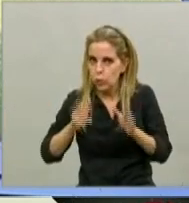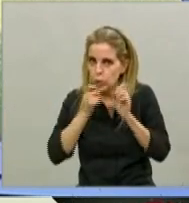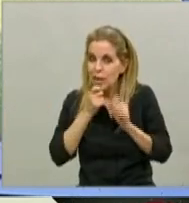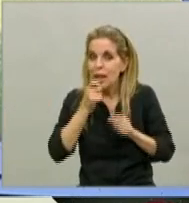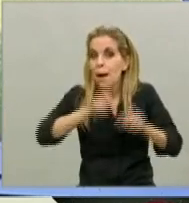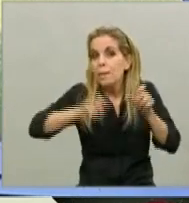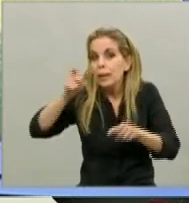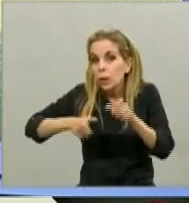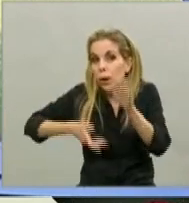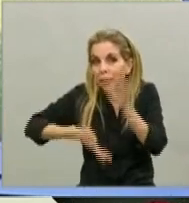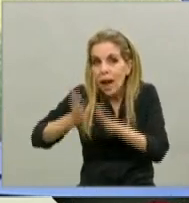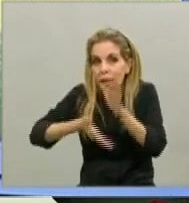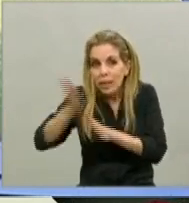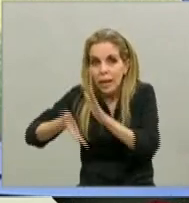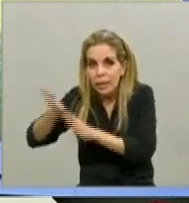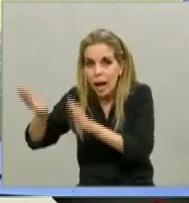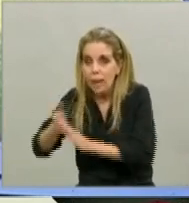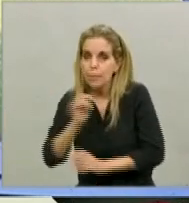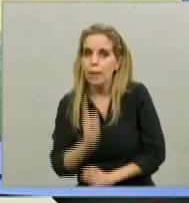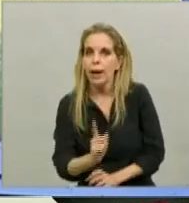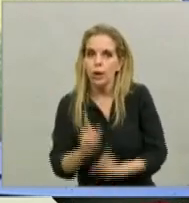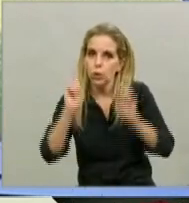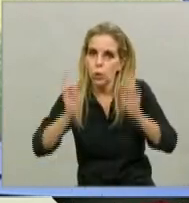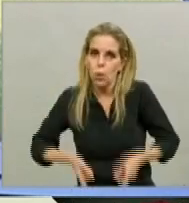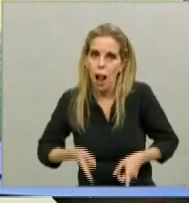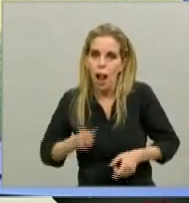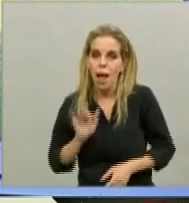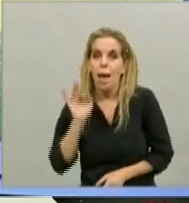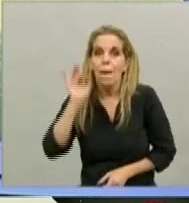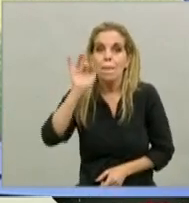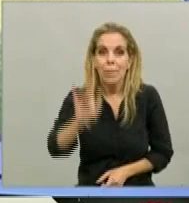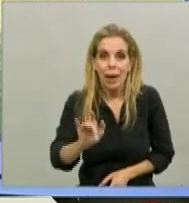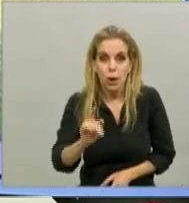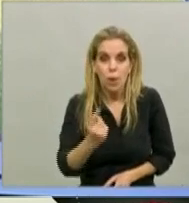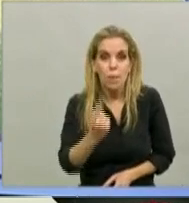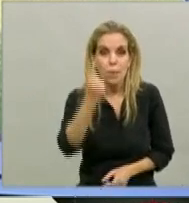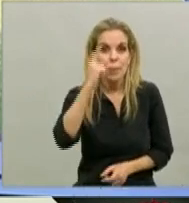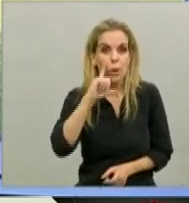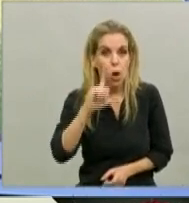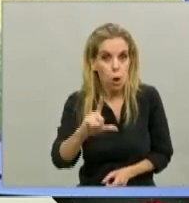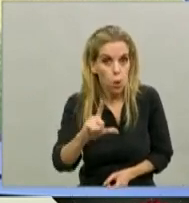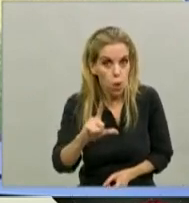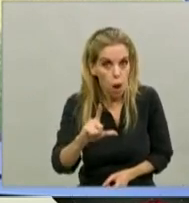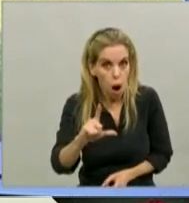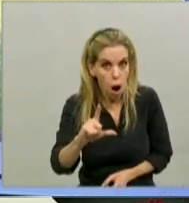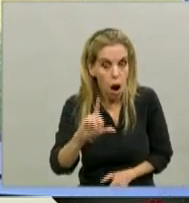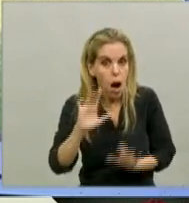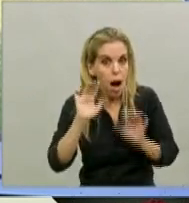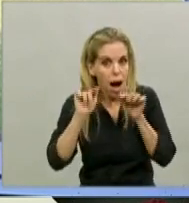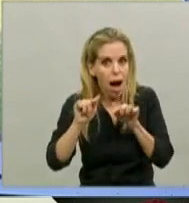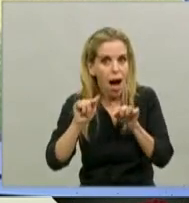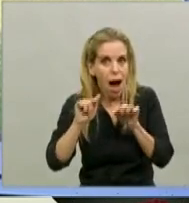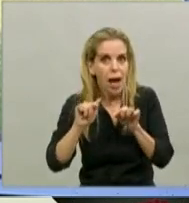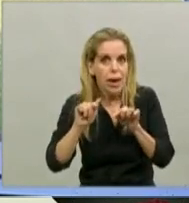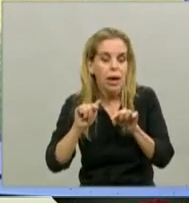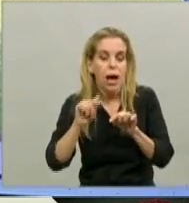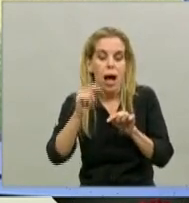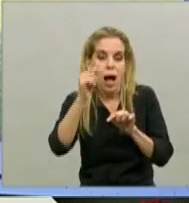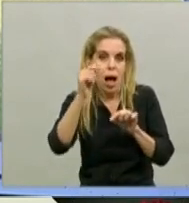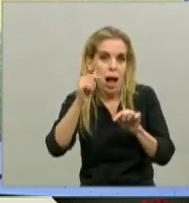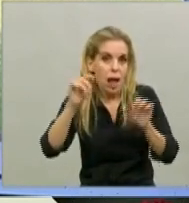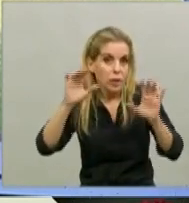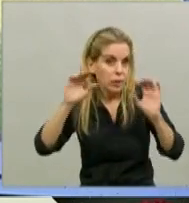riesgo. A partir del miércoles 1 de julio, a las 0 horas, se restringe la